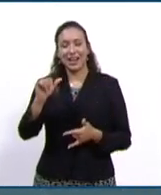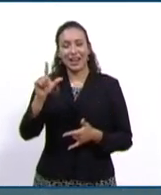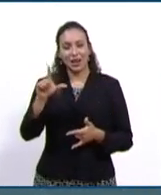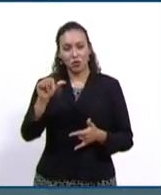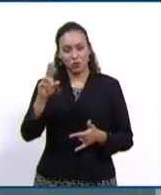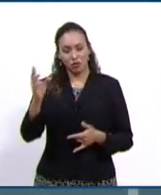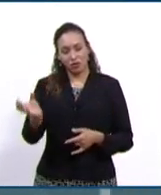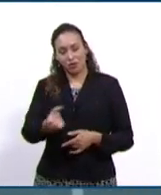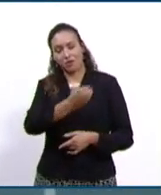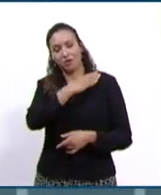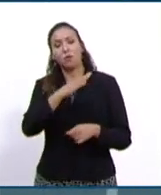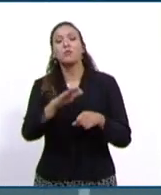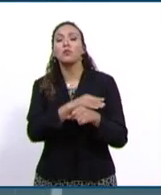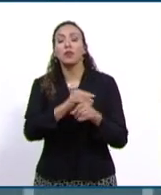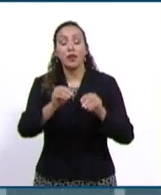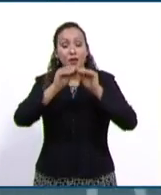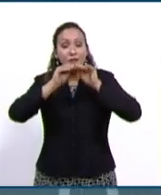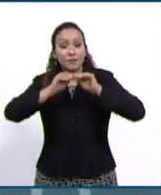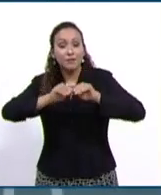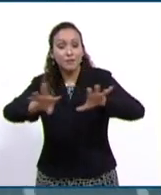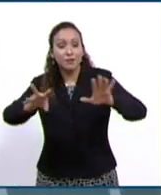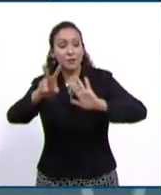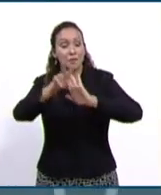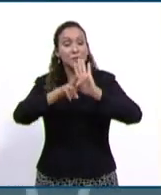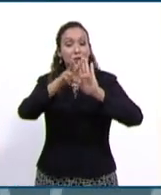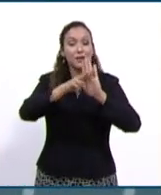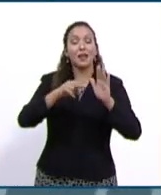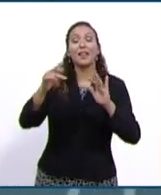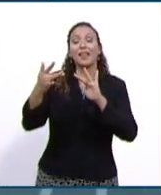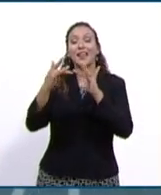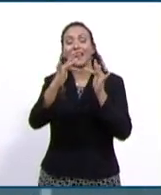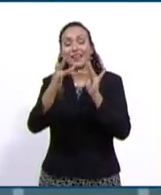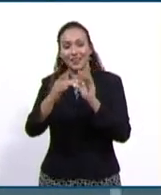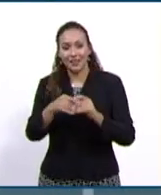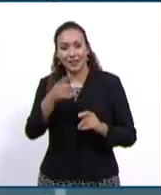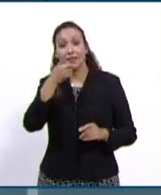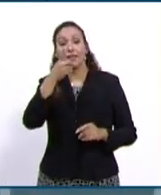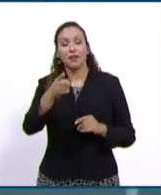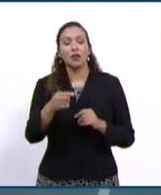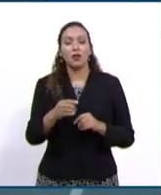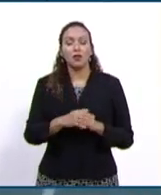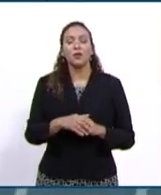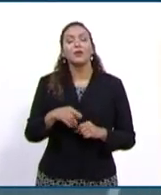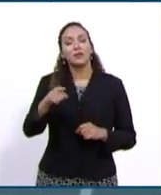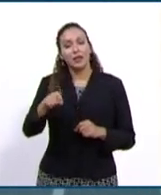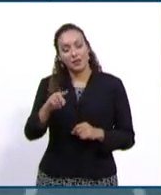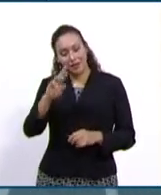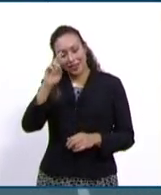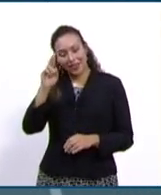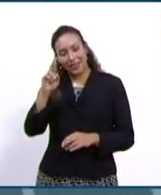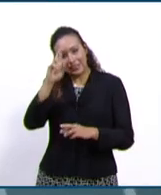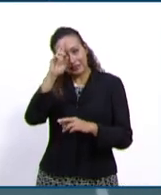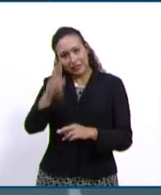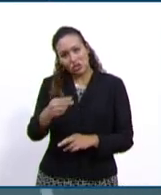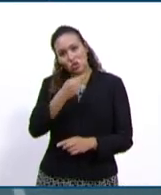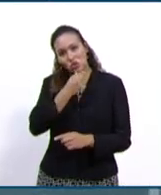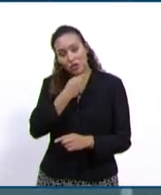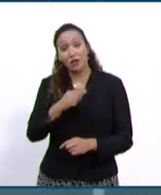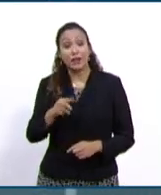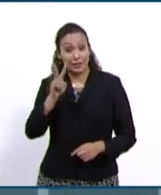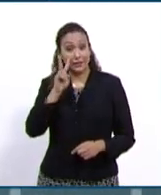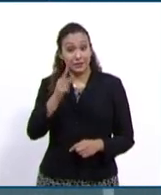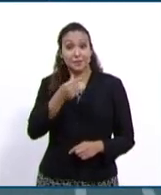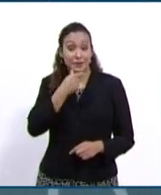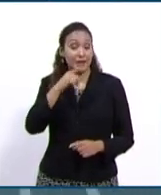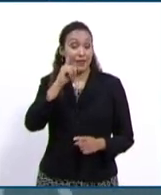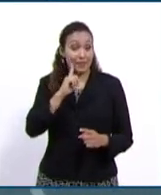Sheinbaum, por difundir propaganda electoral en una publicación de Instagram que vulneró el interés superior de la niñez, ya que aparece una